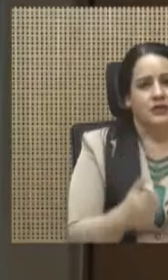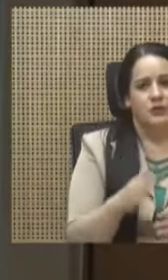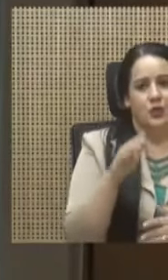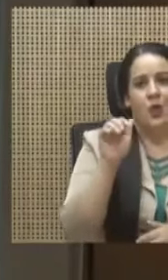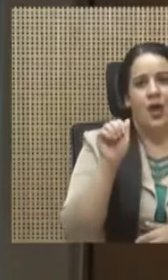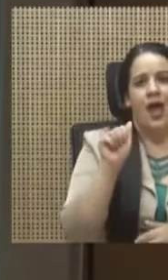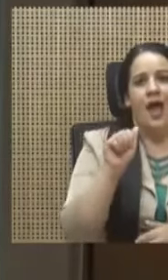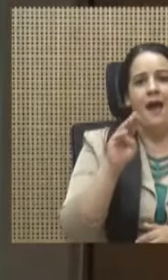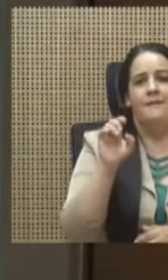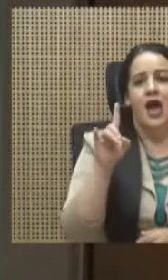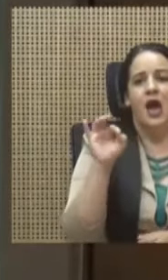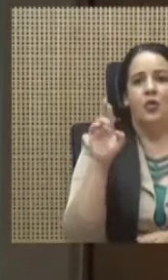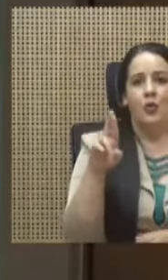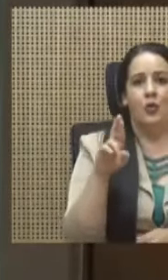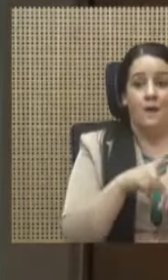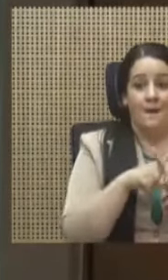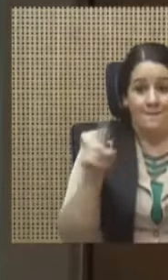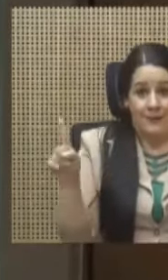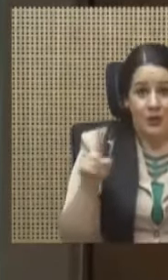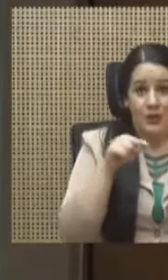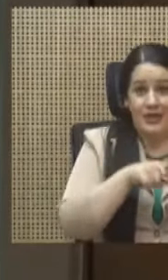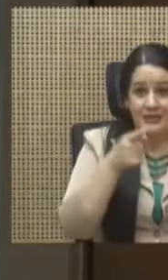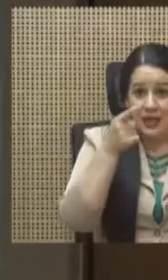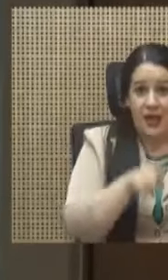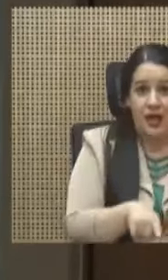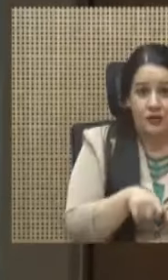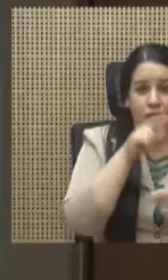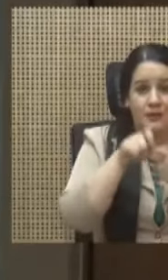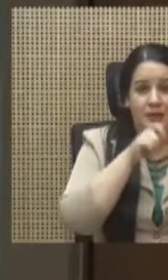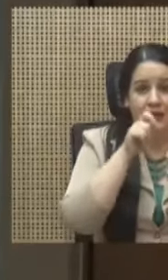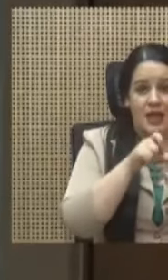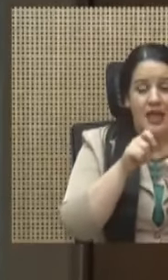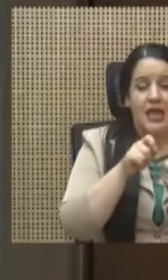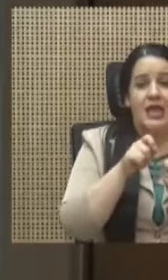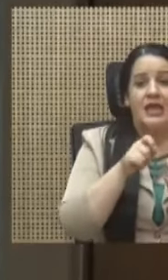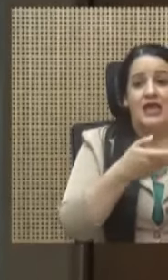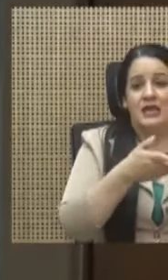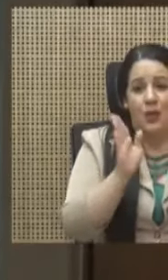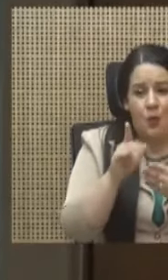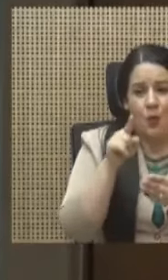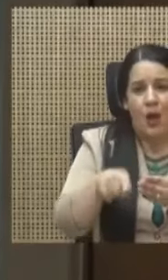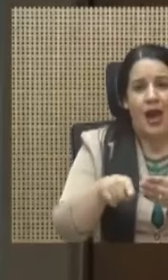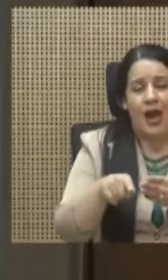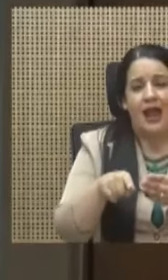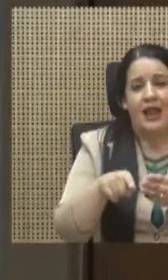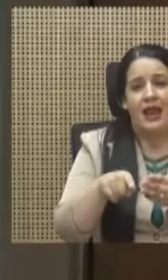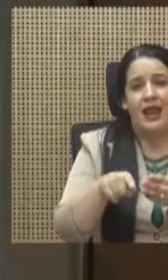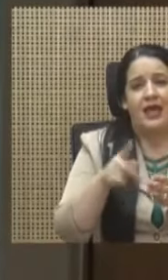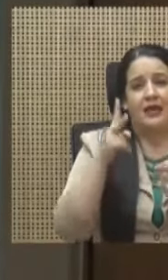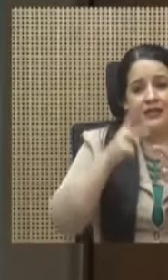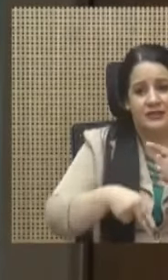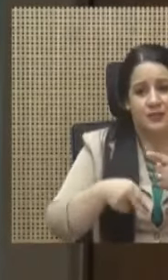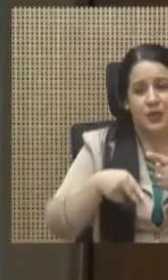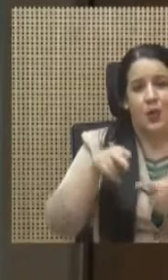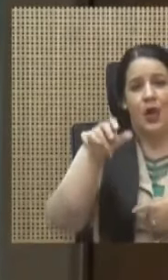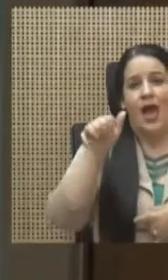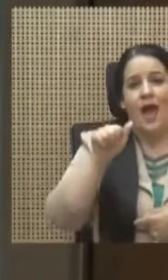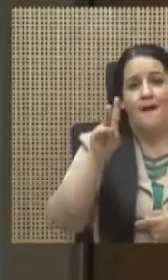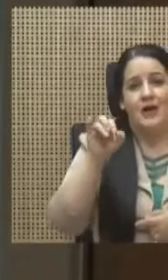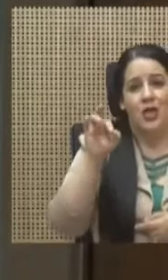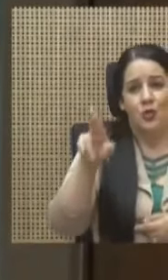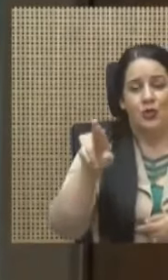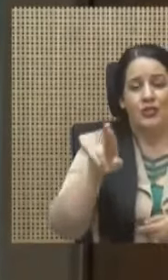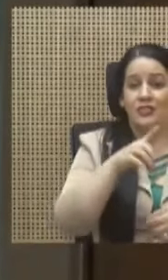pero en este caso específico el que llevó a la salida del ministro Amador diputado Ariel no le quepa la menor